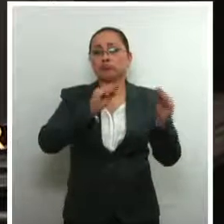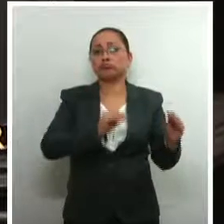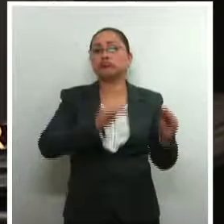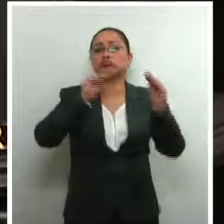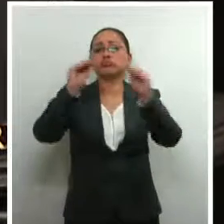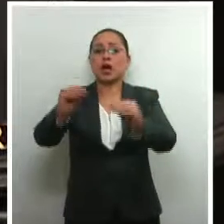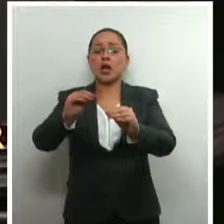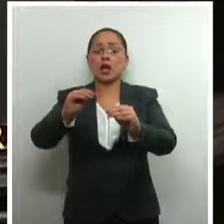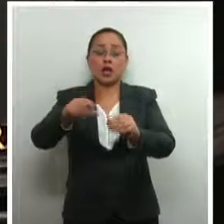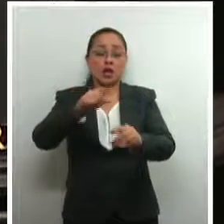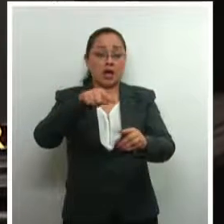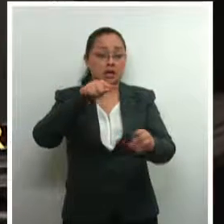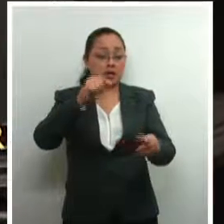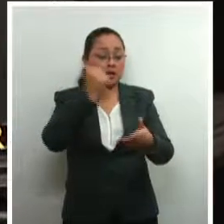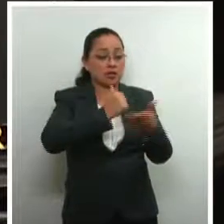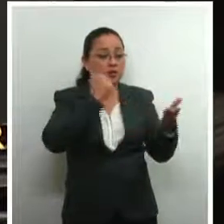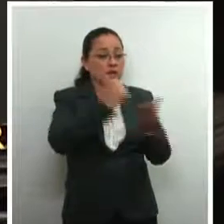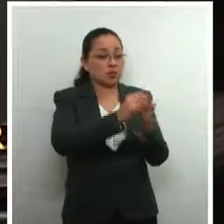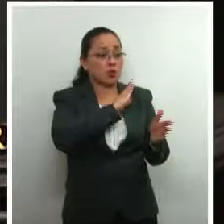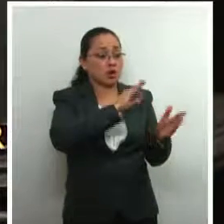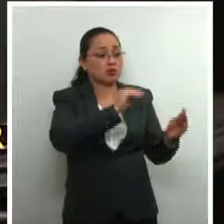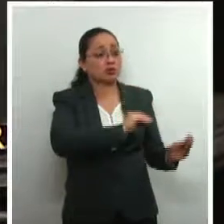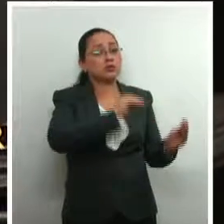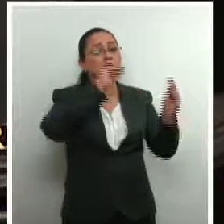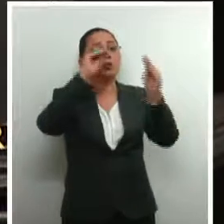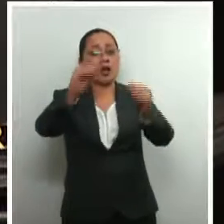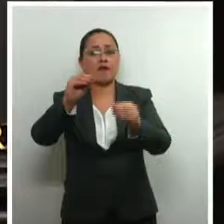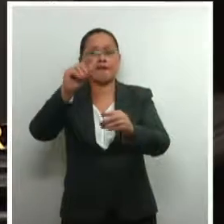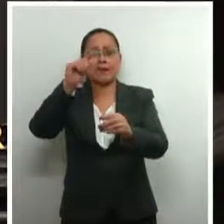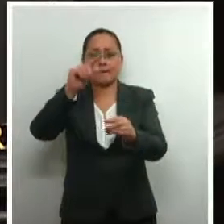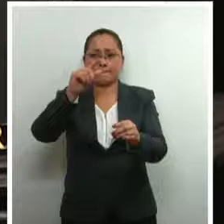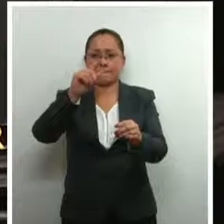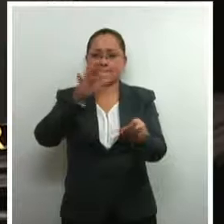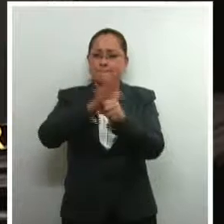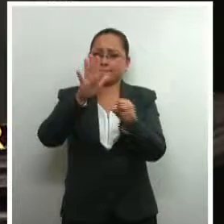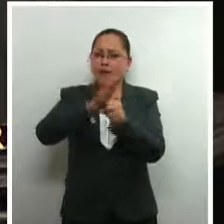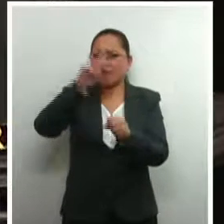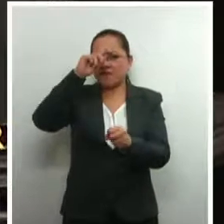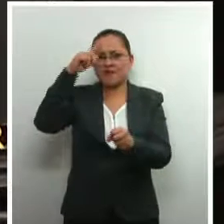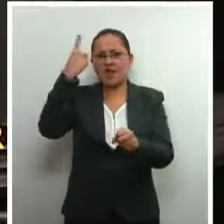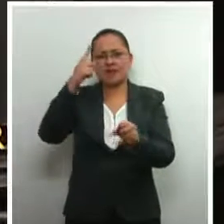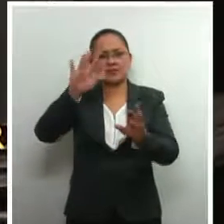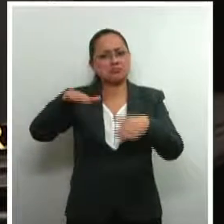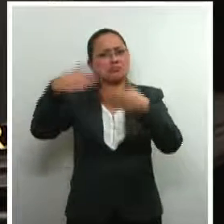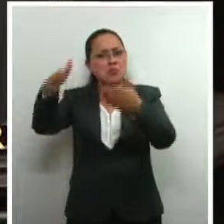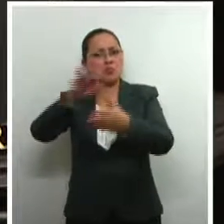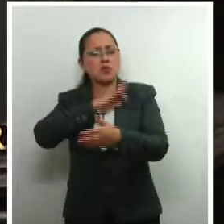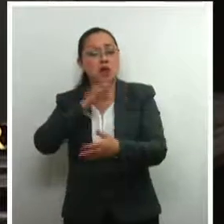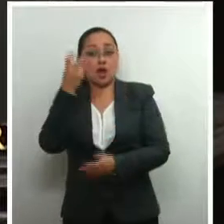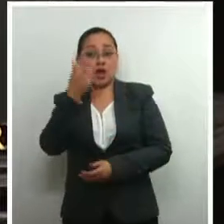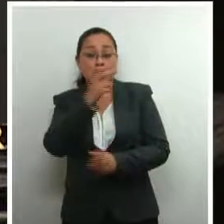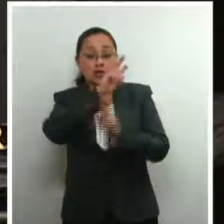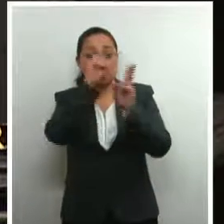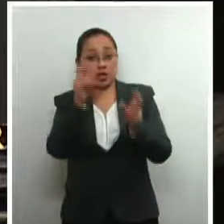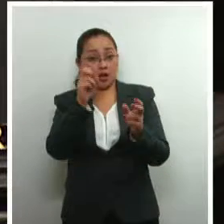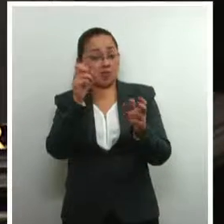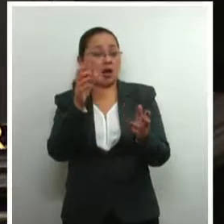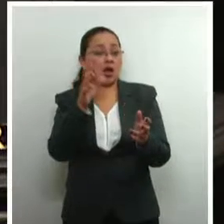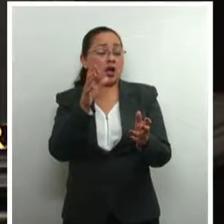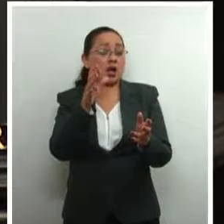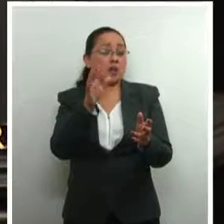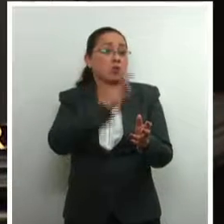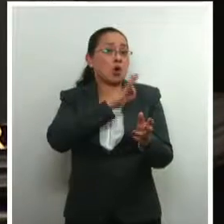un punto a otro de la ciudad con cierta facilidad. Yo creo que ha decaído muchísimo la